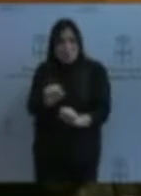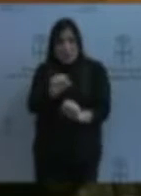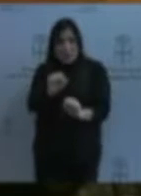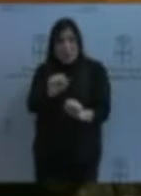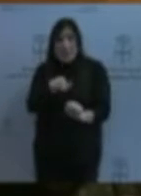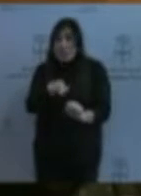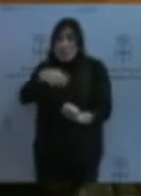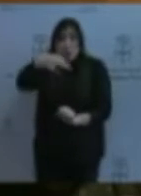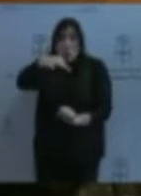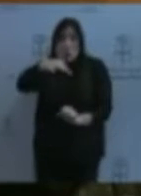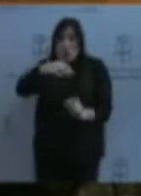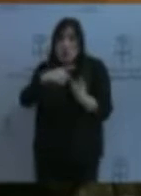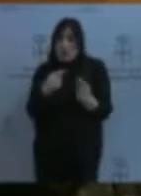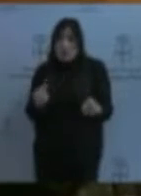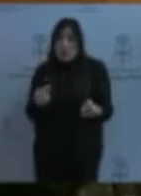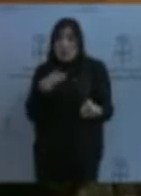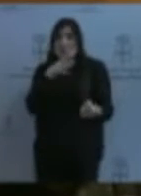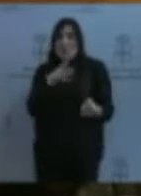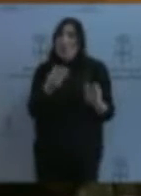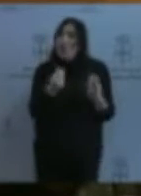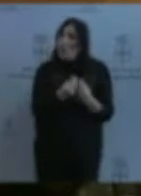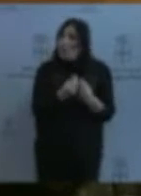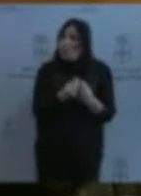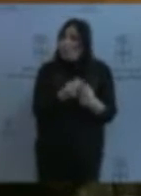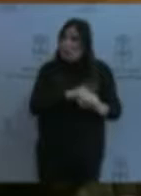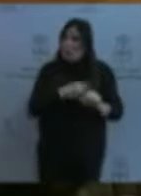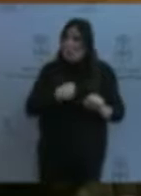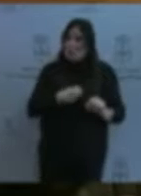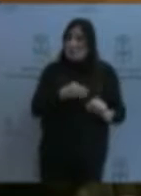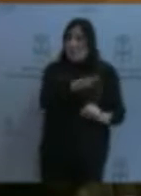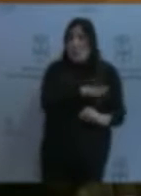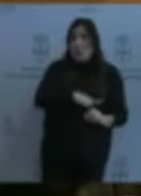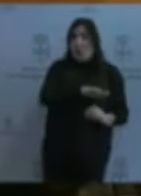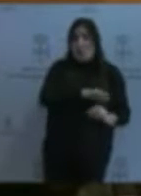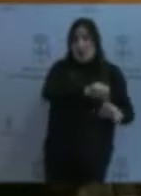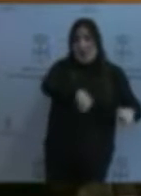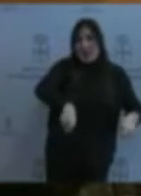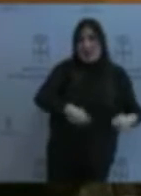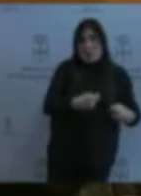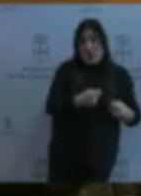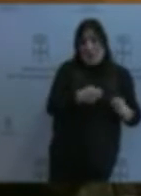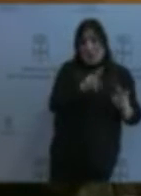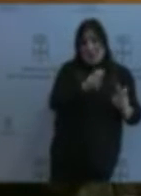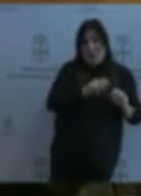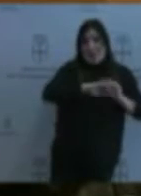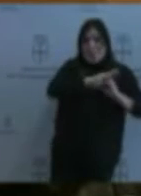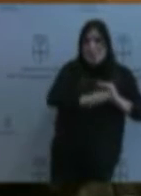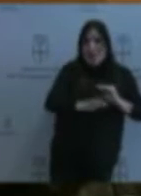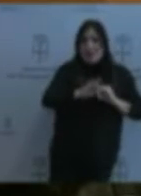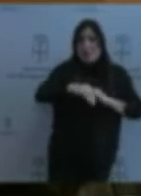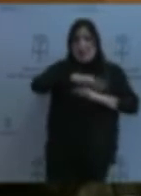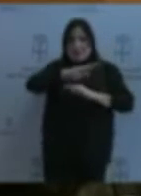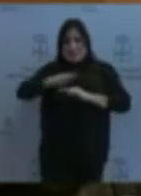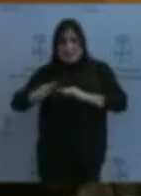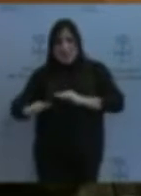conjuga a la vez ecosistema marino con ecosistema litoral, con una formación de pinares realmente que